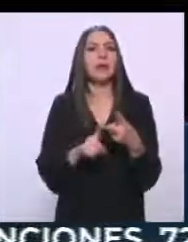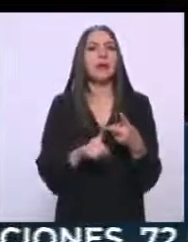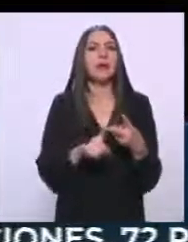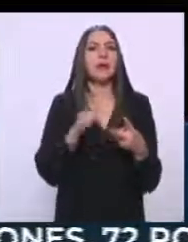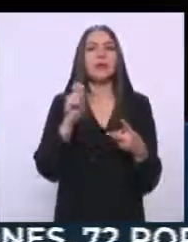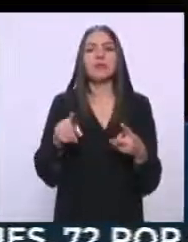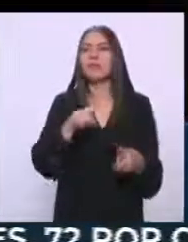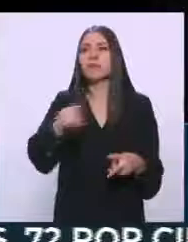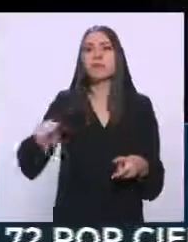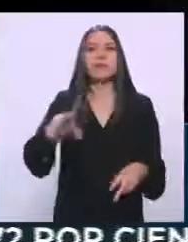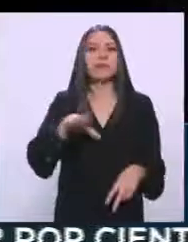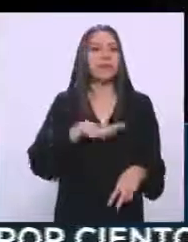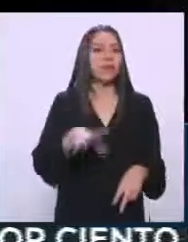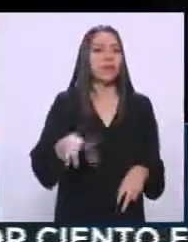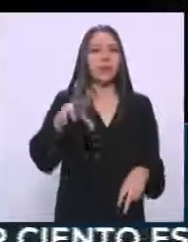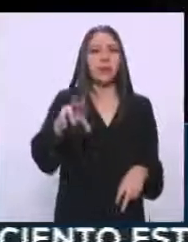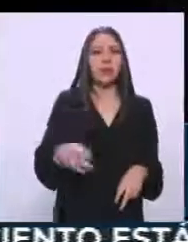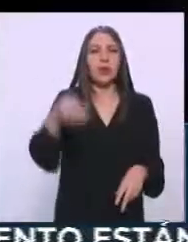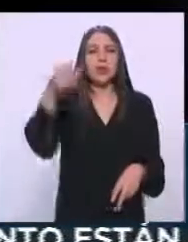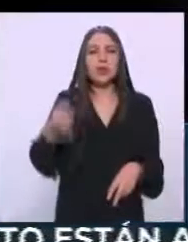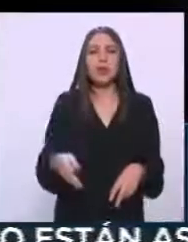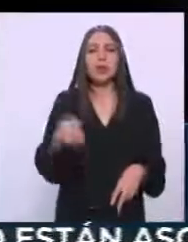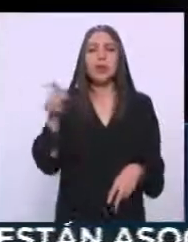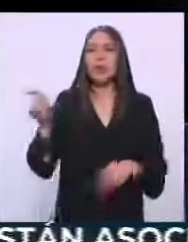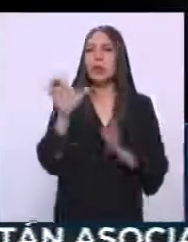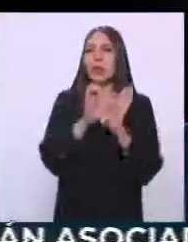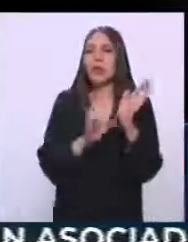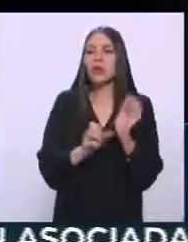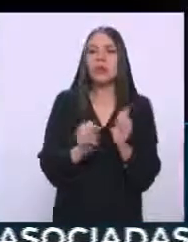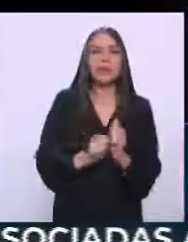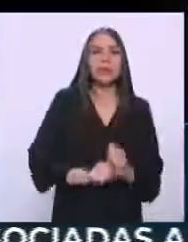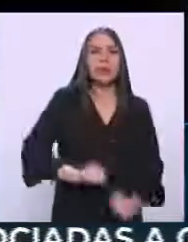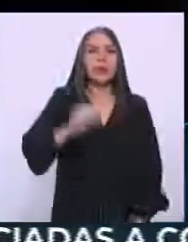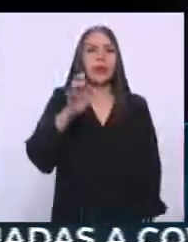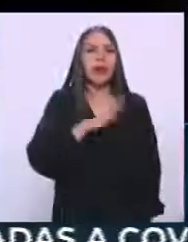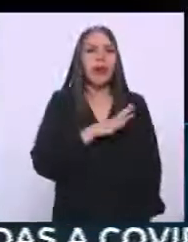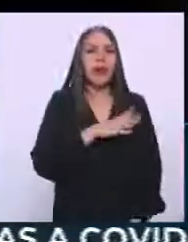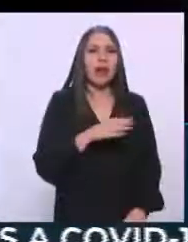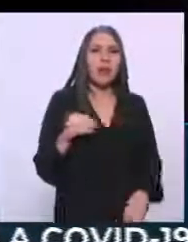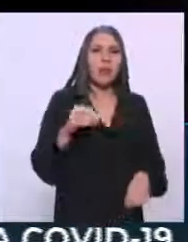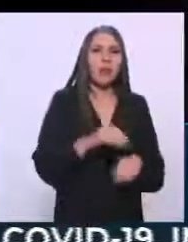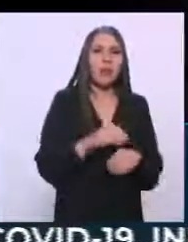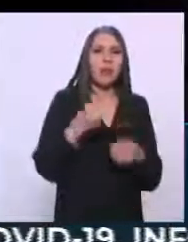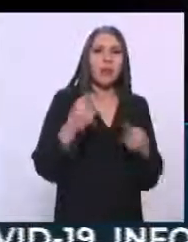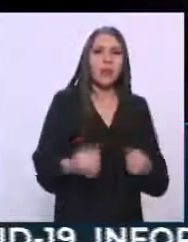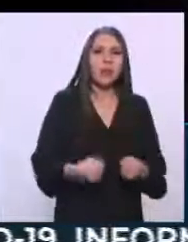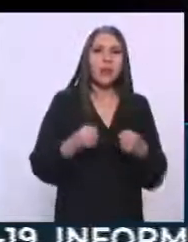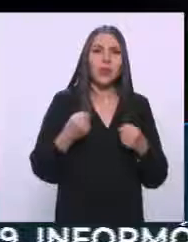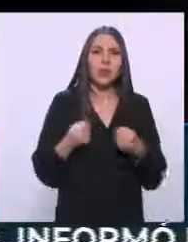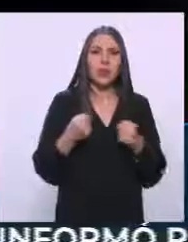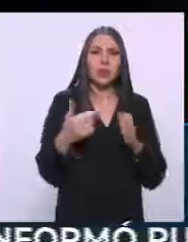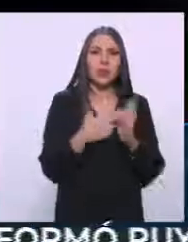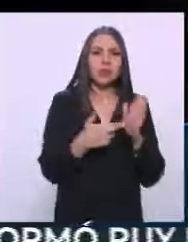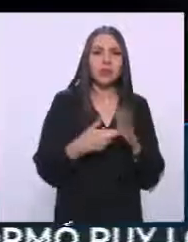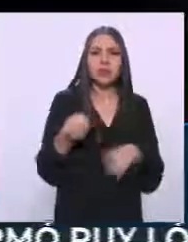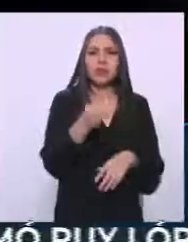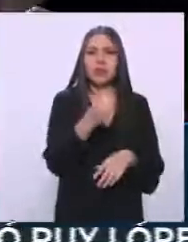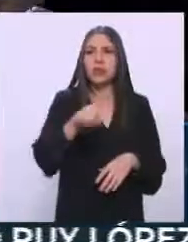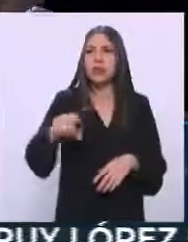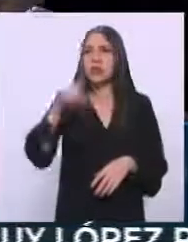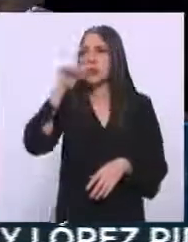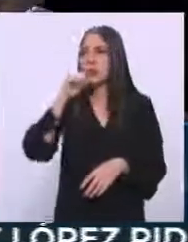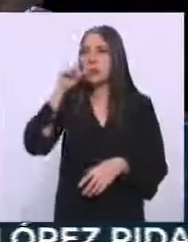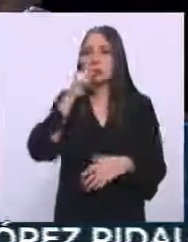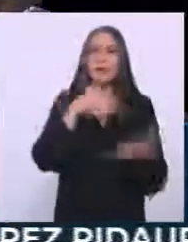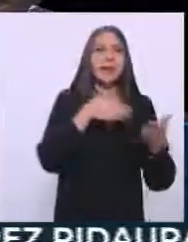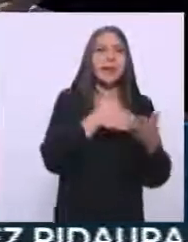un rechazo a un orden constitucional que está lleno de amarras y que impide la representación de las mayorías